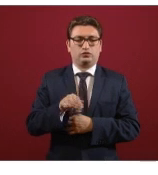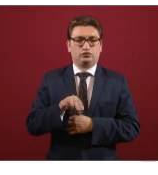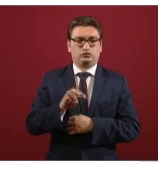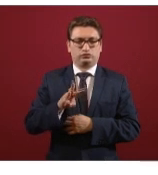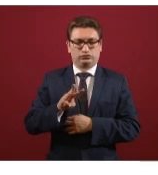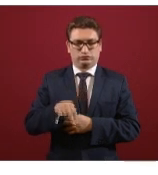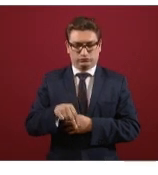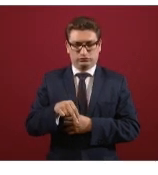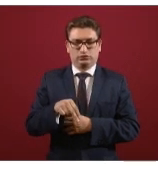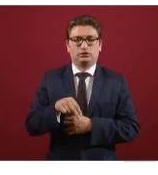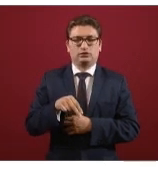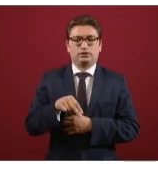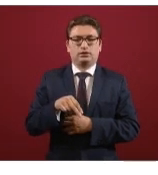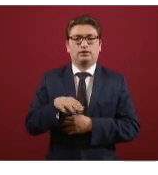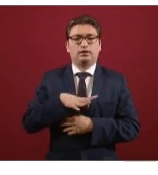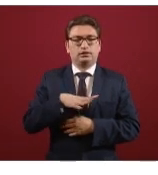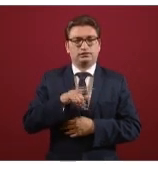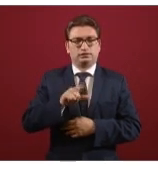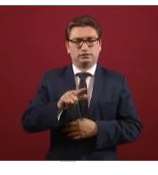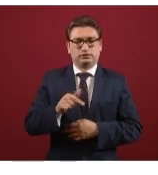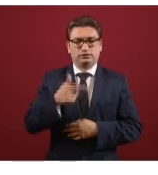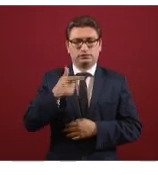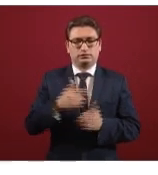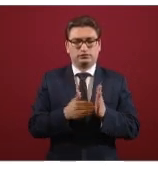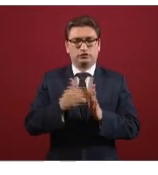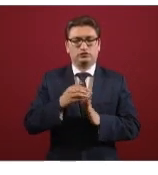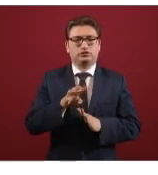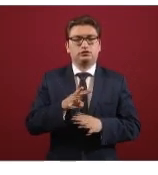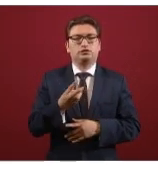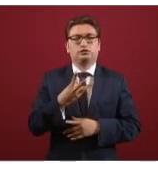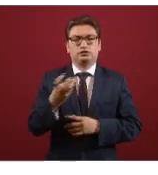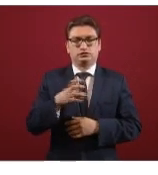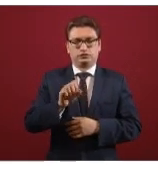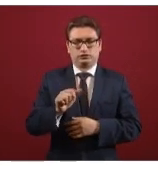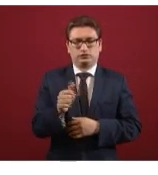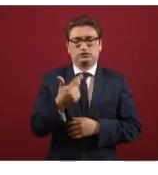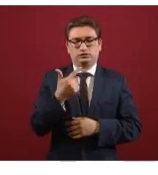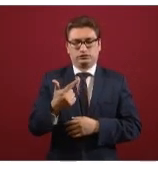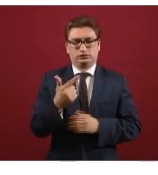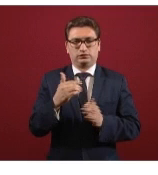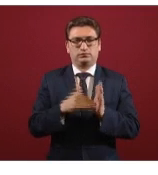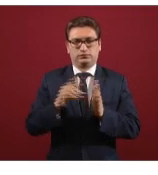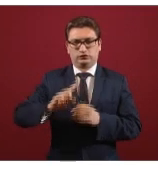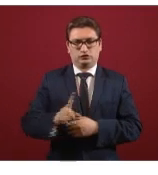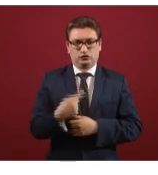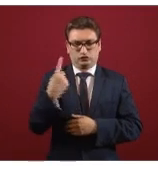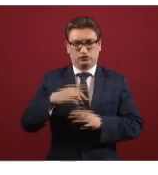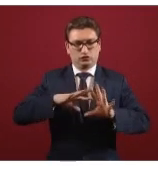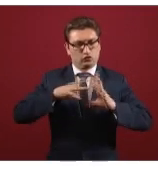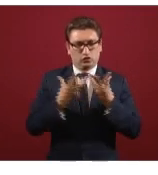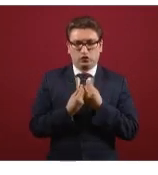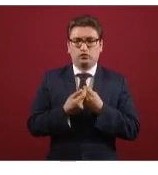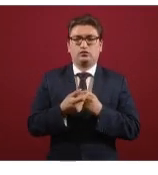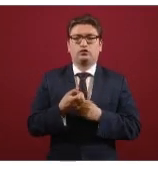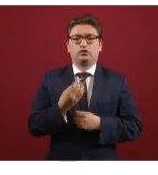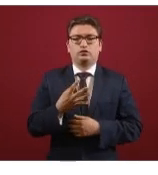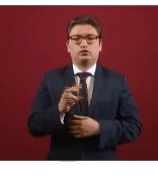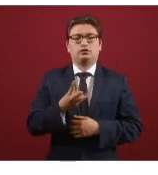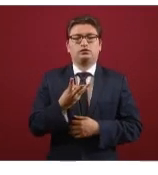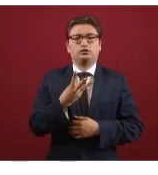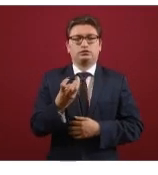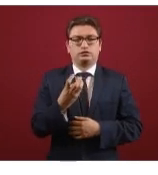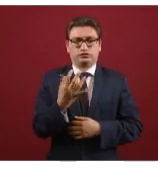77 millones 367 mil dólares y el monto integrado se asciende a